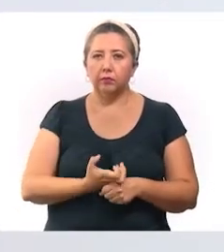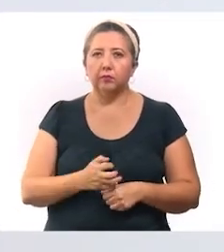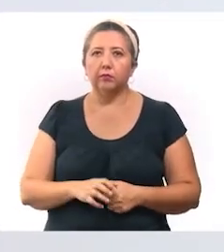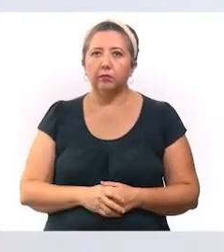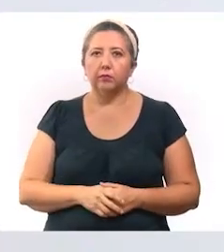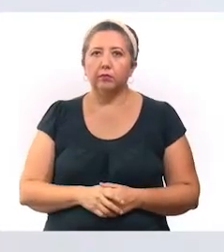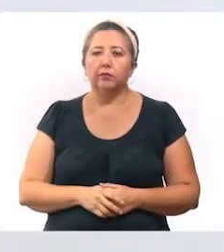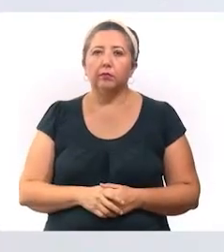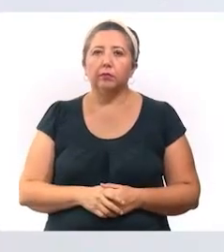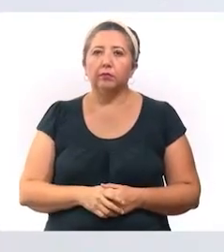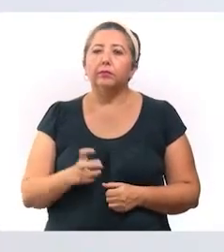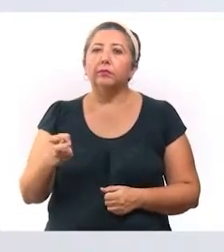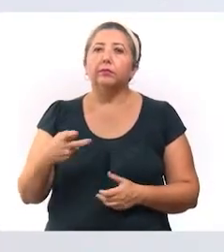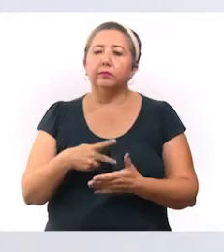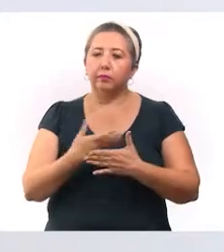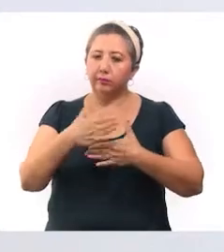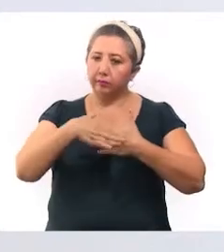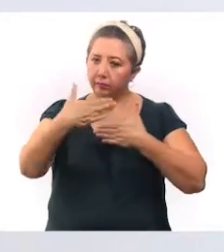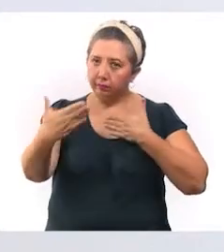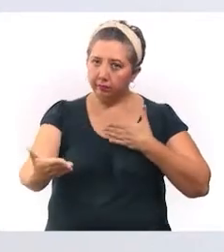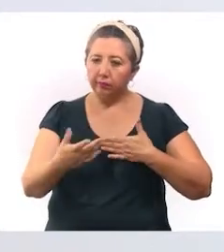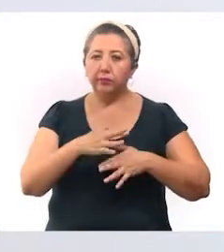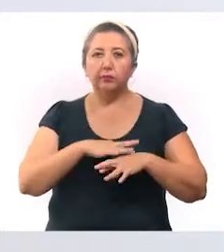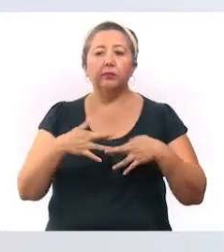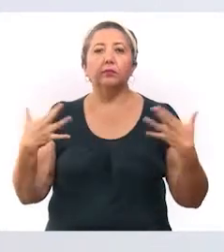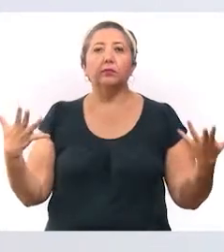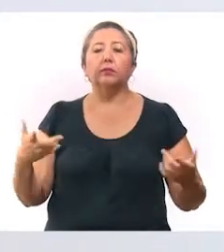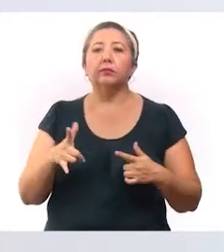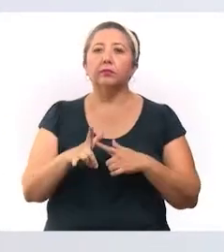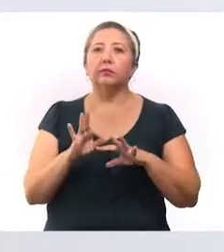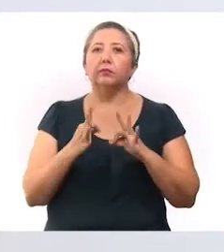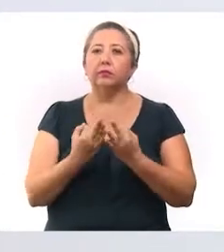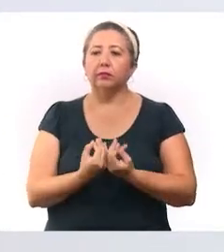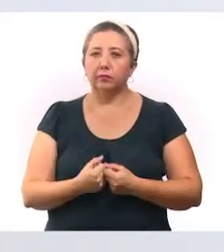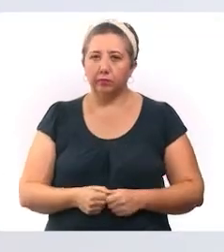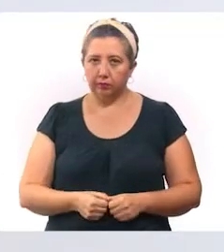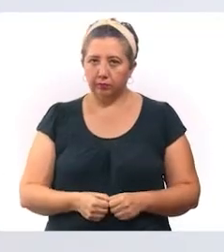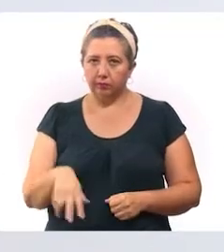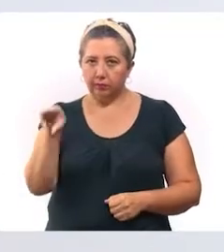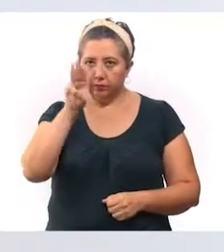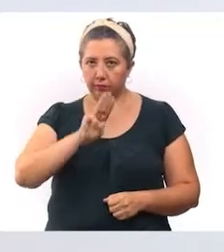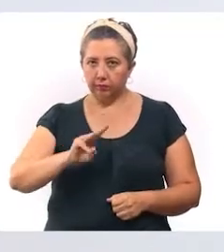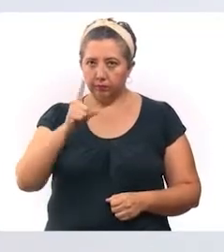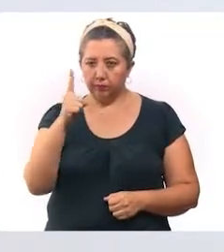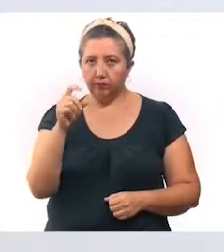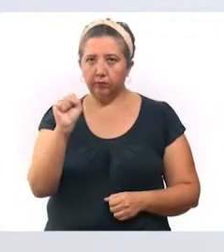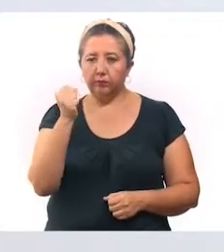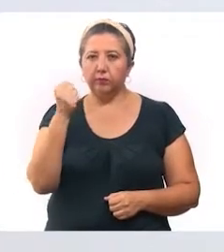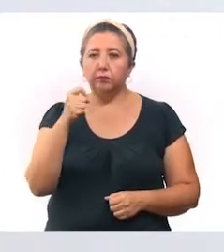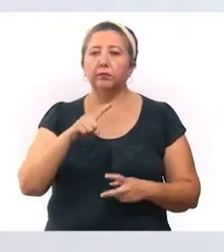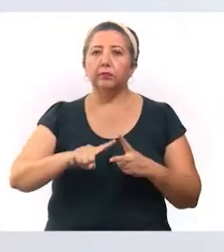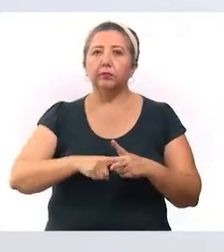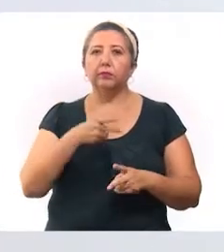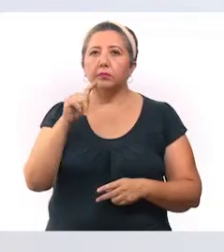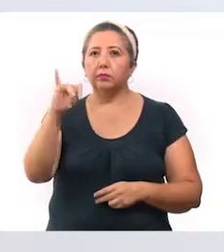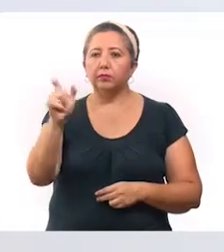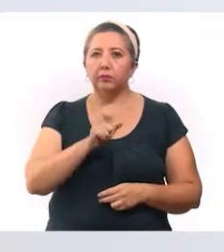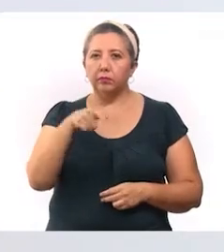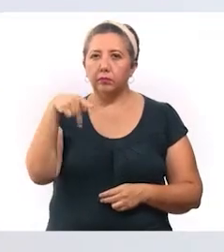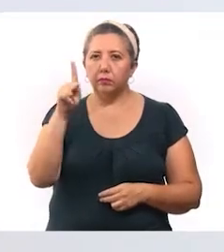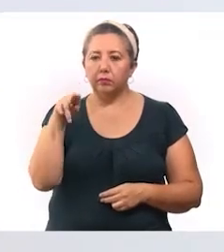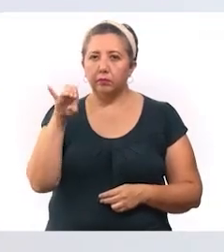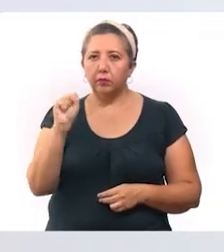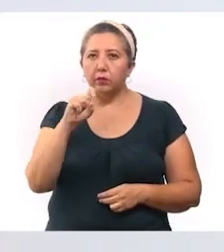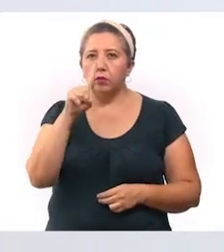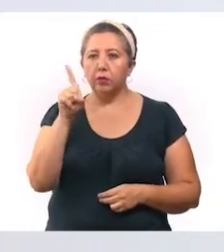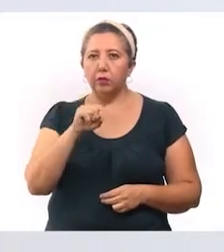del estado. Este proceso de vacunación se llevará a cabo de la siguiente manera. El miércoles 1 de septiembre iniciará en Tixcocop,